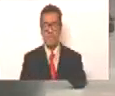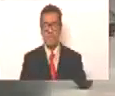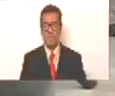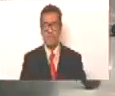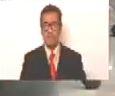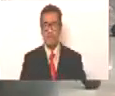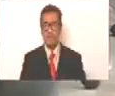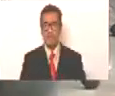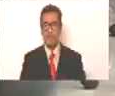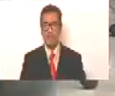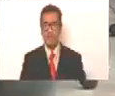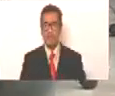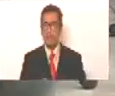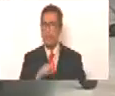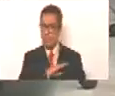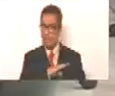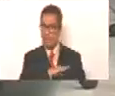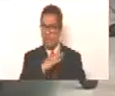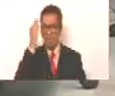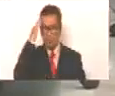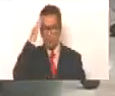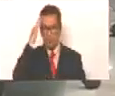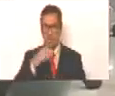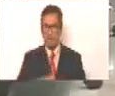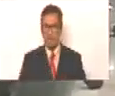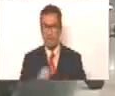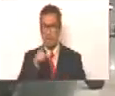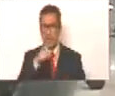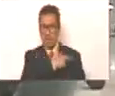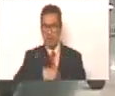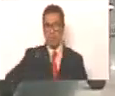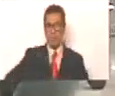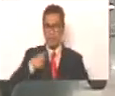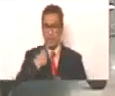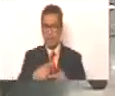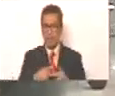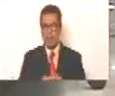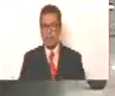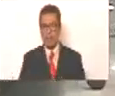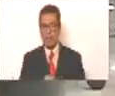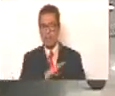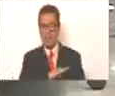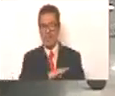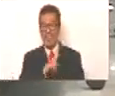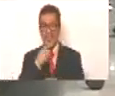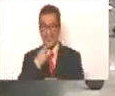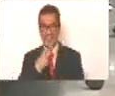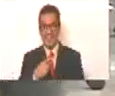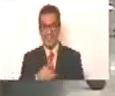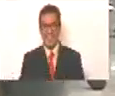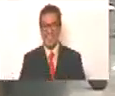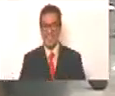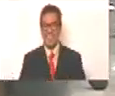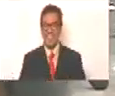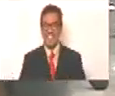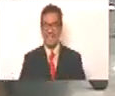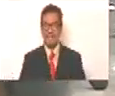Como yo sé que usted, presidente, corro el riesgo de que me llame la atención, entonces yo